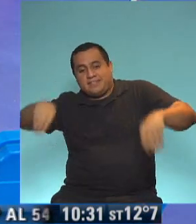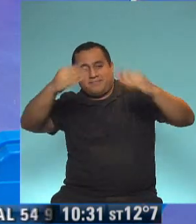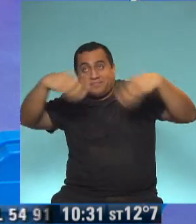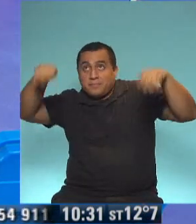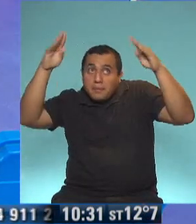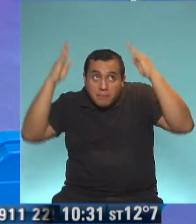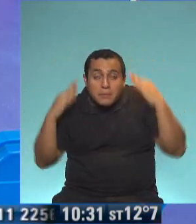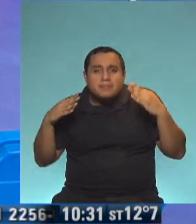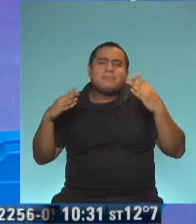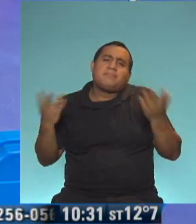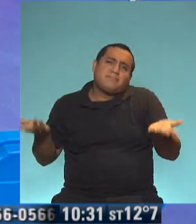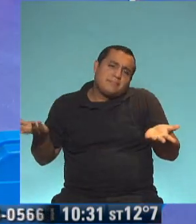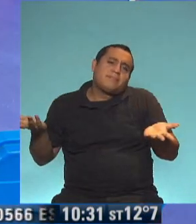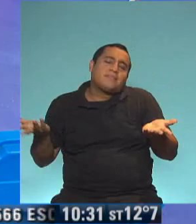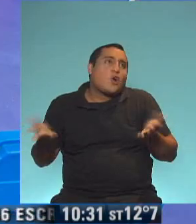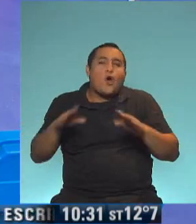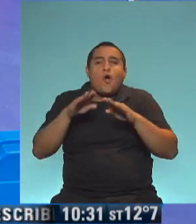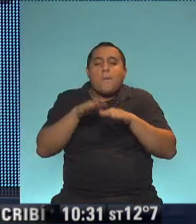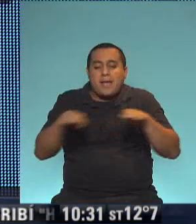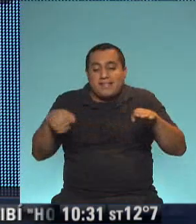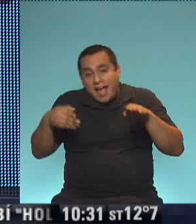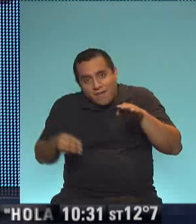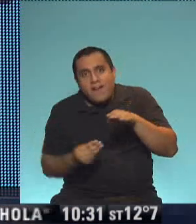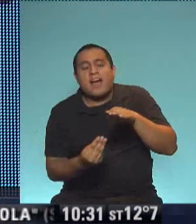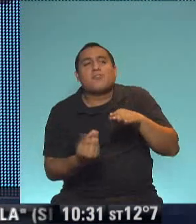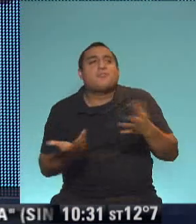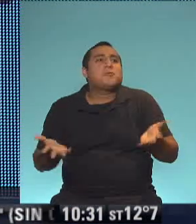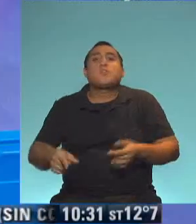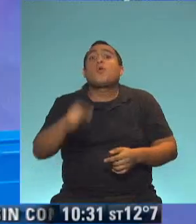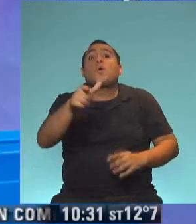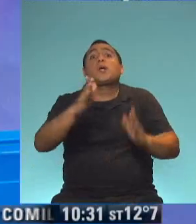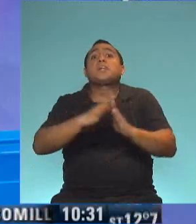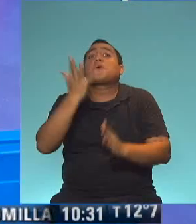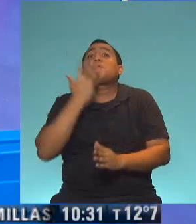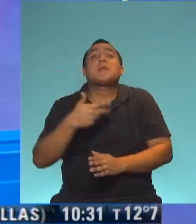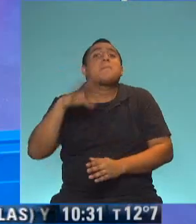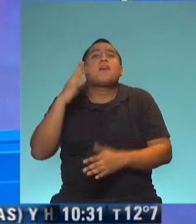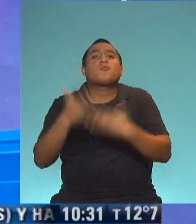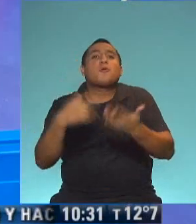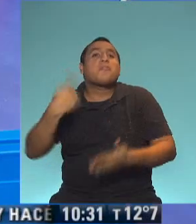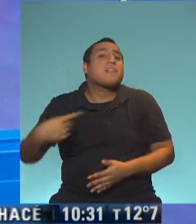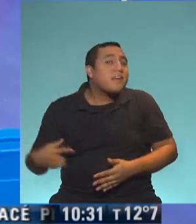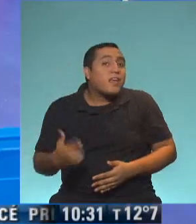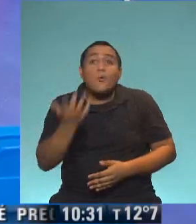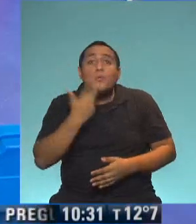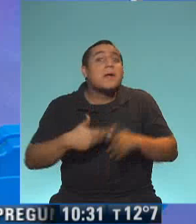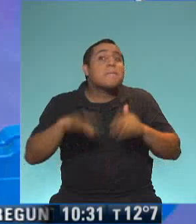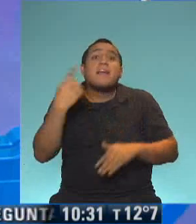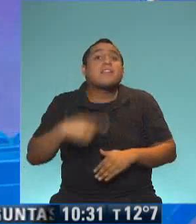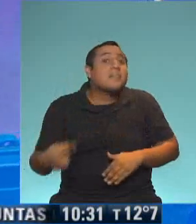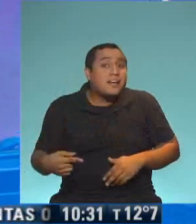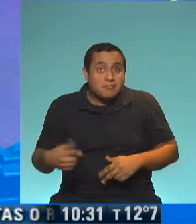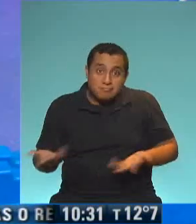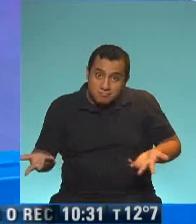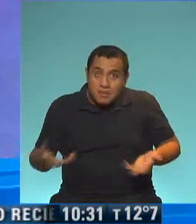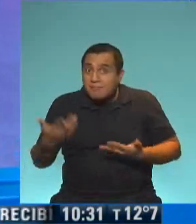sábana. Claro, muy bien. Abajo de la mesa. ¿Y en sus casas cuáles son sus juegos preferidos? ¿A qué juegan los chicos y las chicas de todo el país? Que los